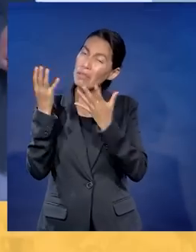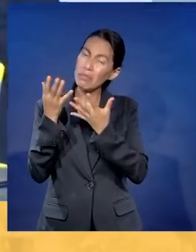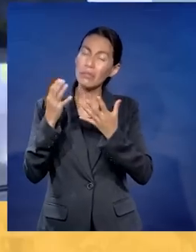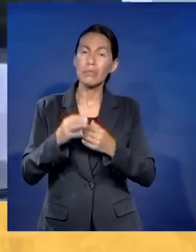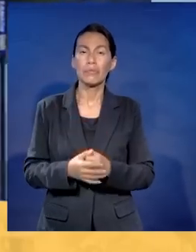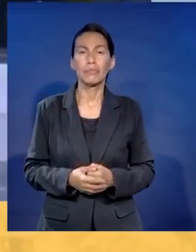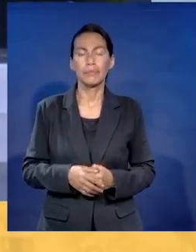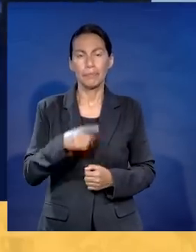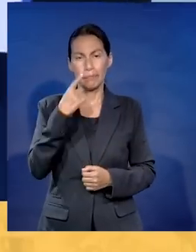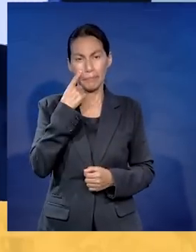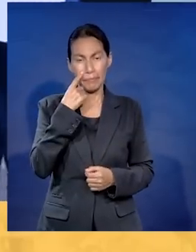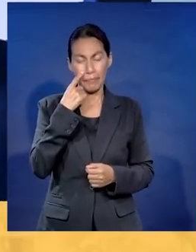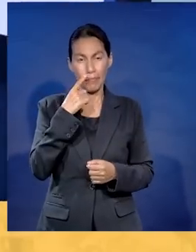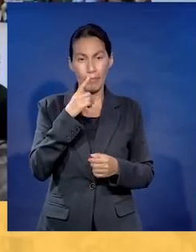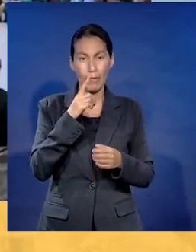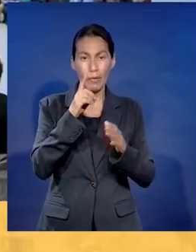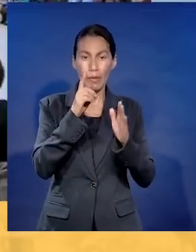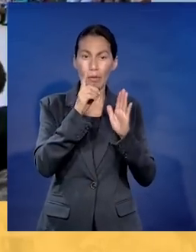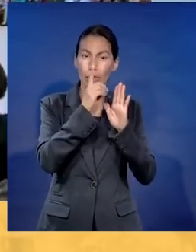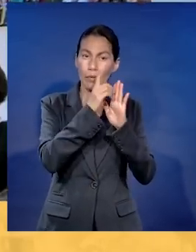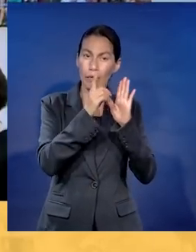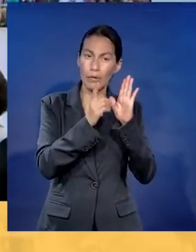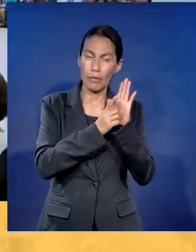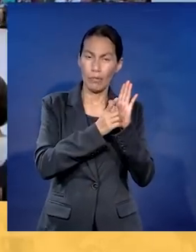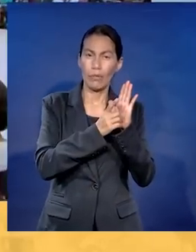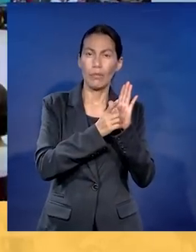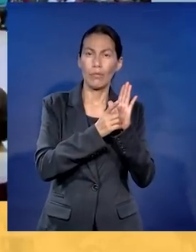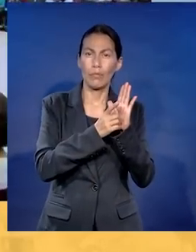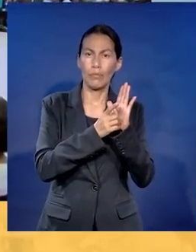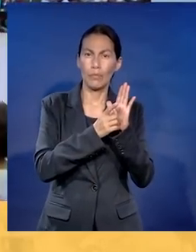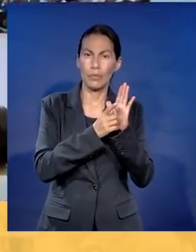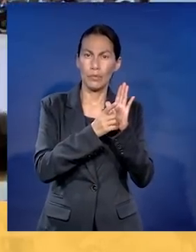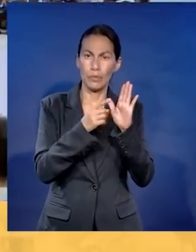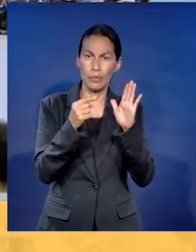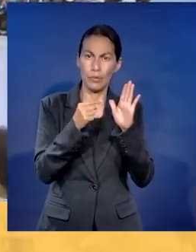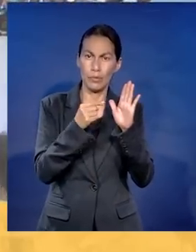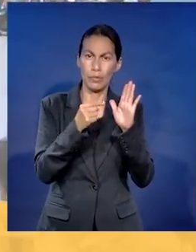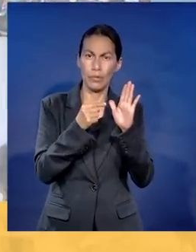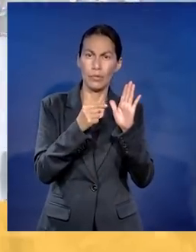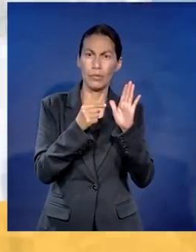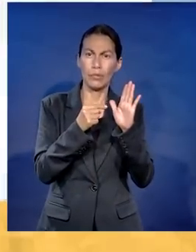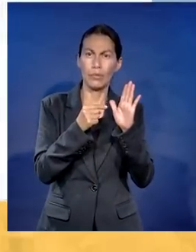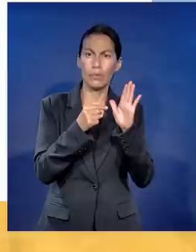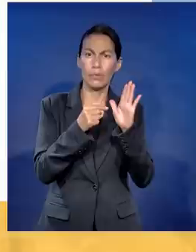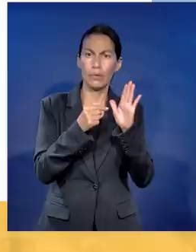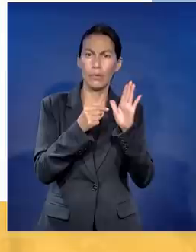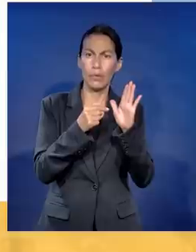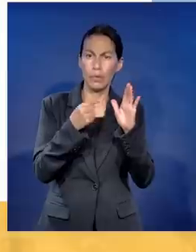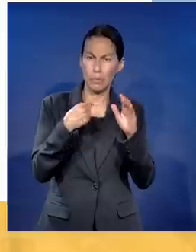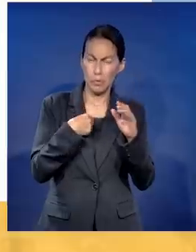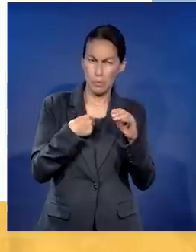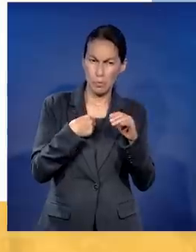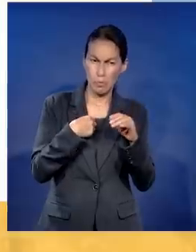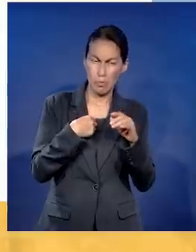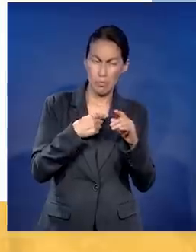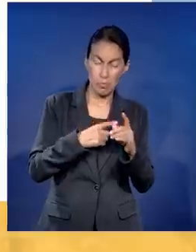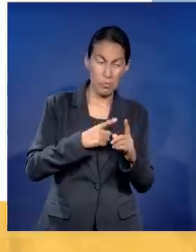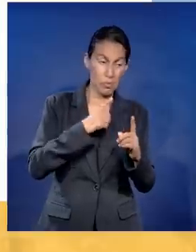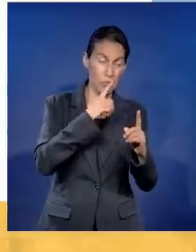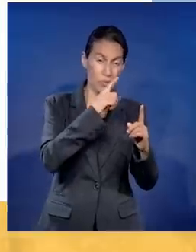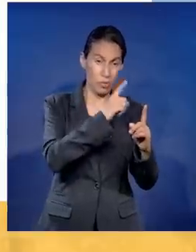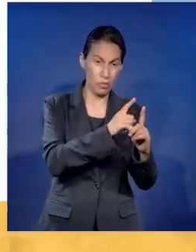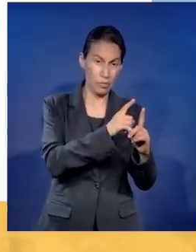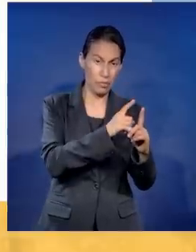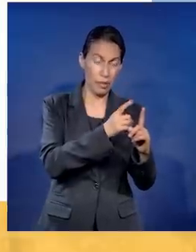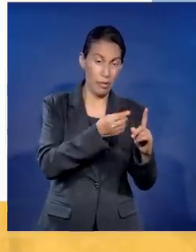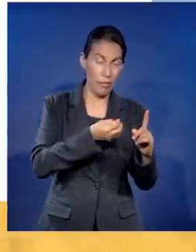Deuteronomio 30:19 al cielo y a la tierra pongo hoy como testigos contra vosotros de qué